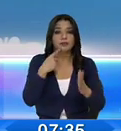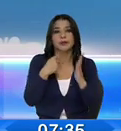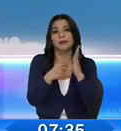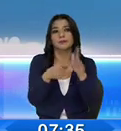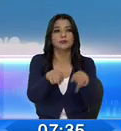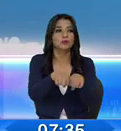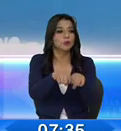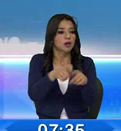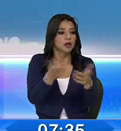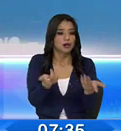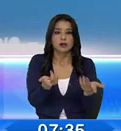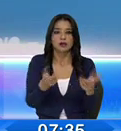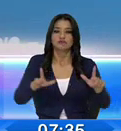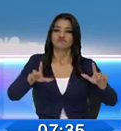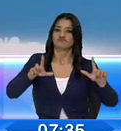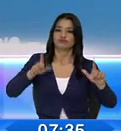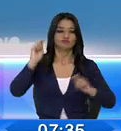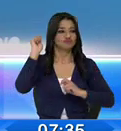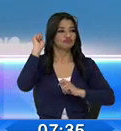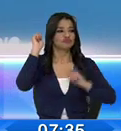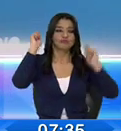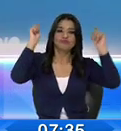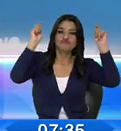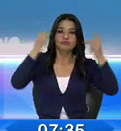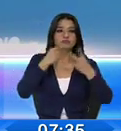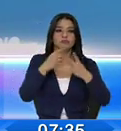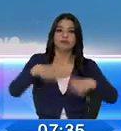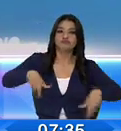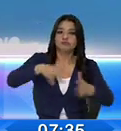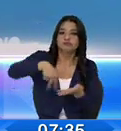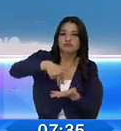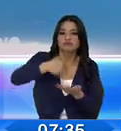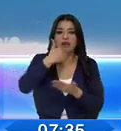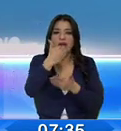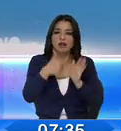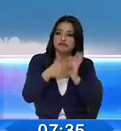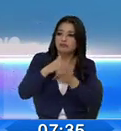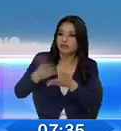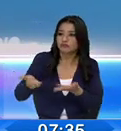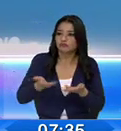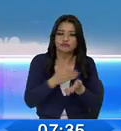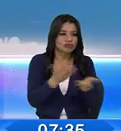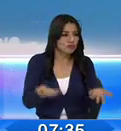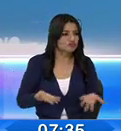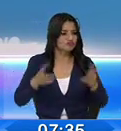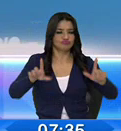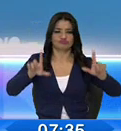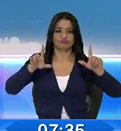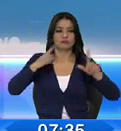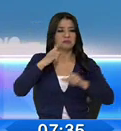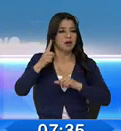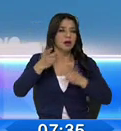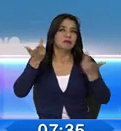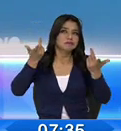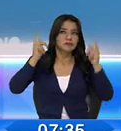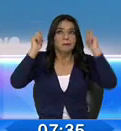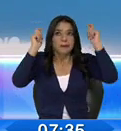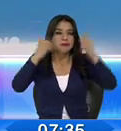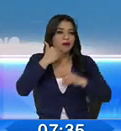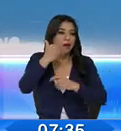como shows con artistas como grandes invitaciones en torno a